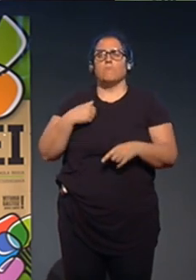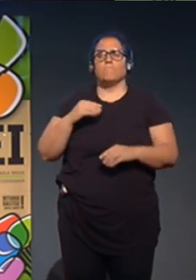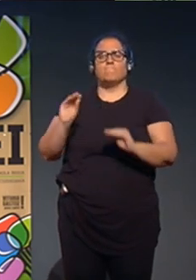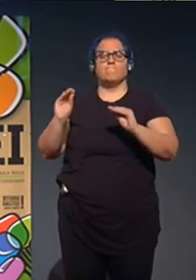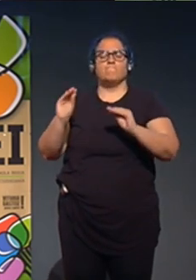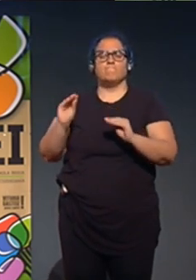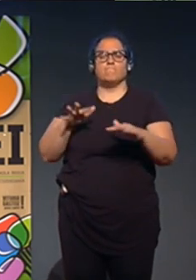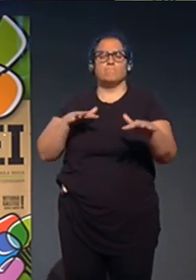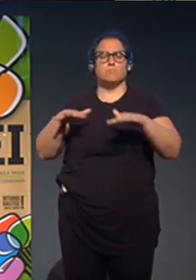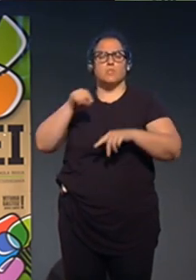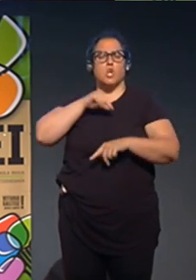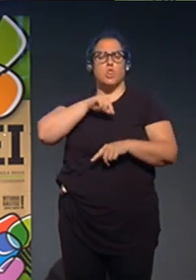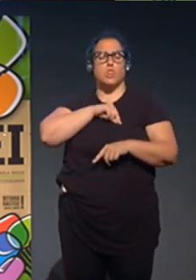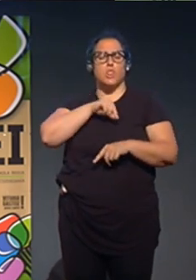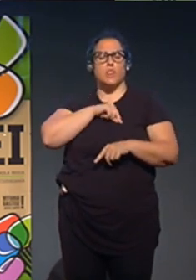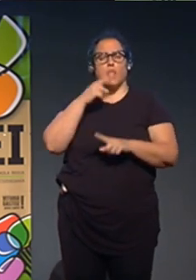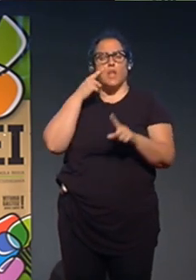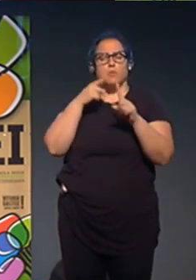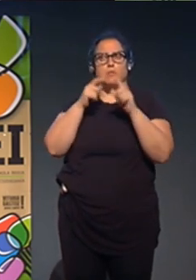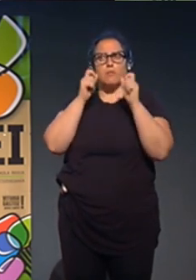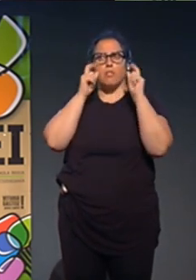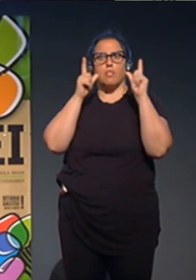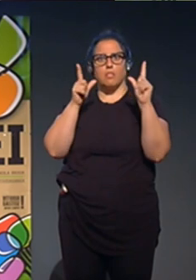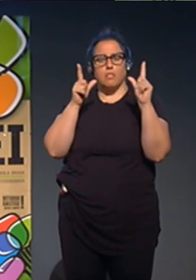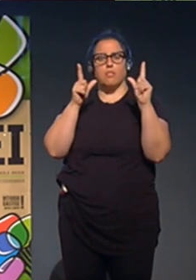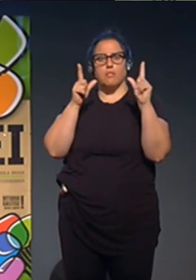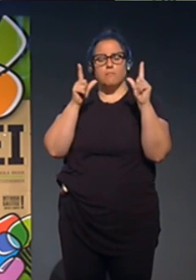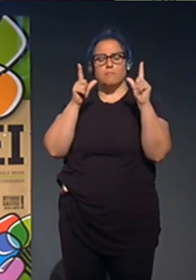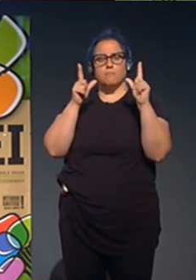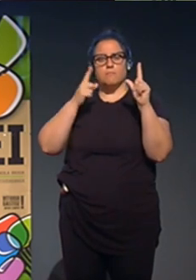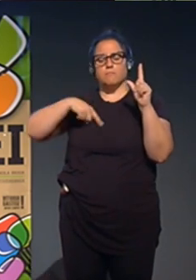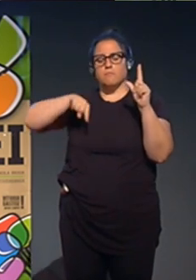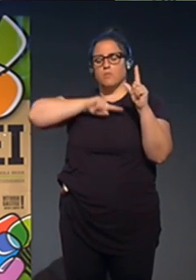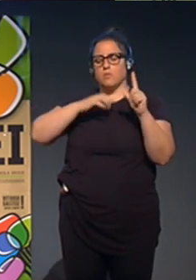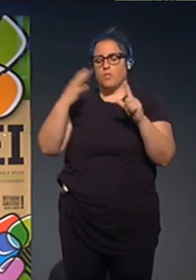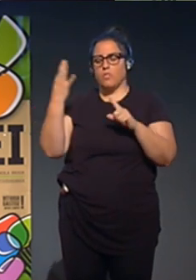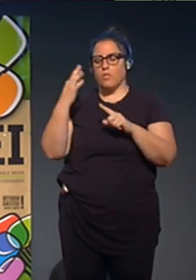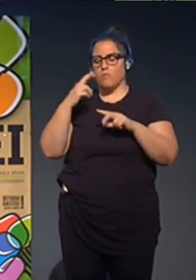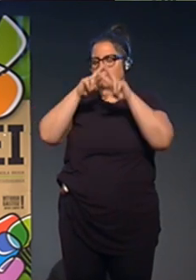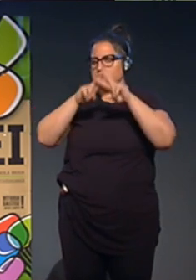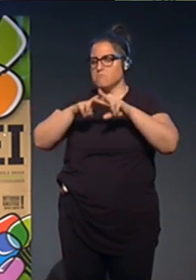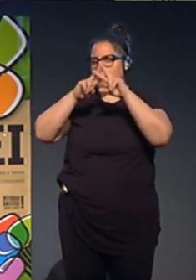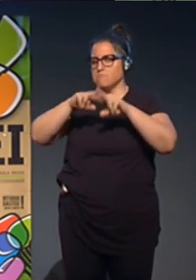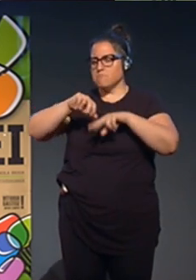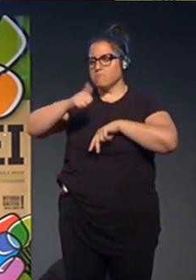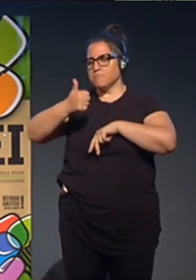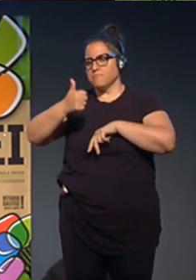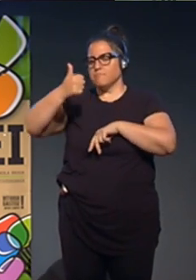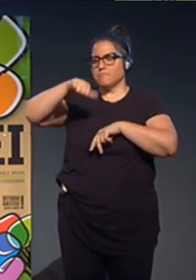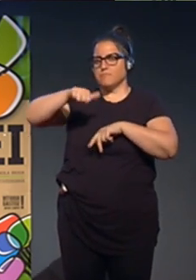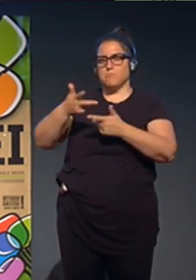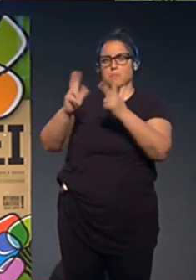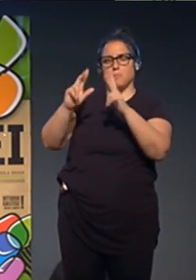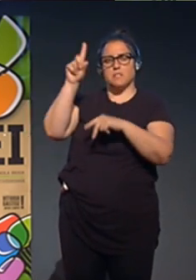o como se quiera llamar para para ser conscientes no de que tenemos que que poder fiscalizar o decir hasta aquí